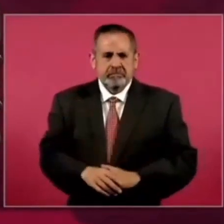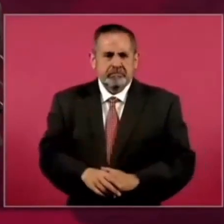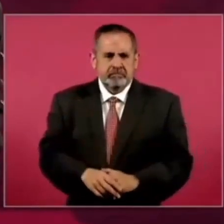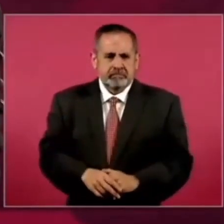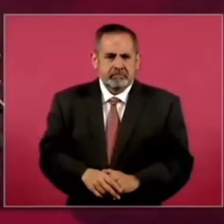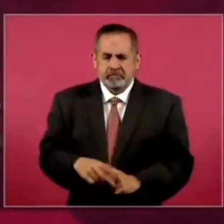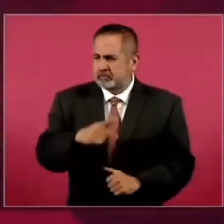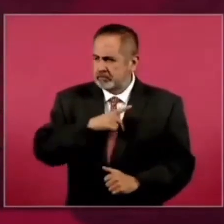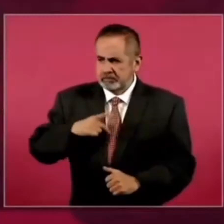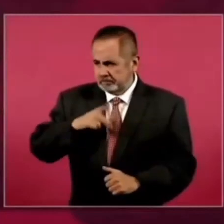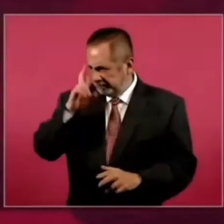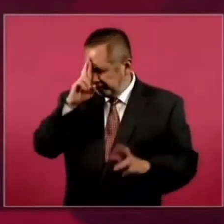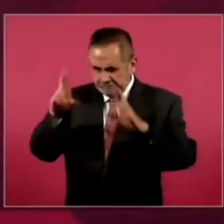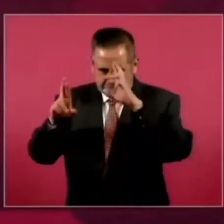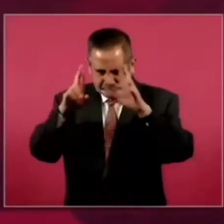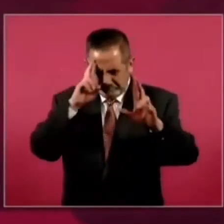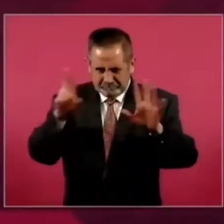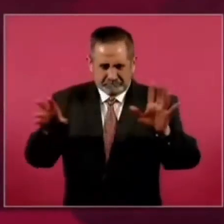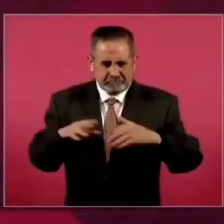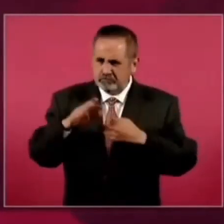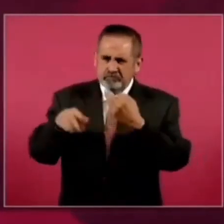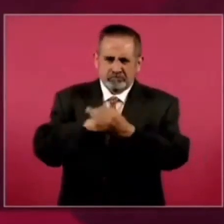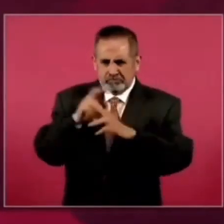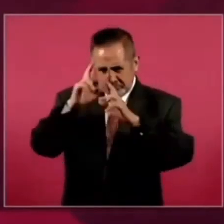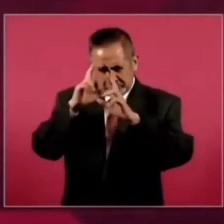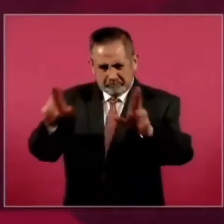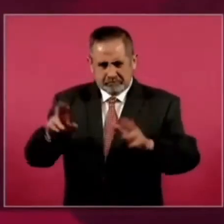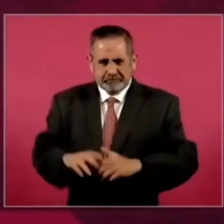Tenemos que respetarnos todos,